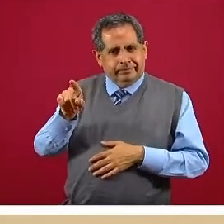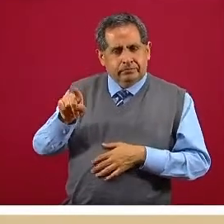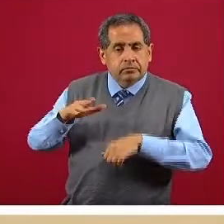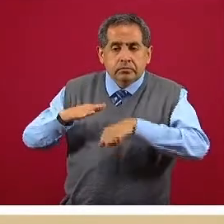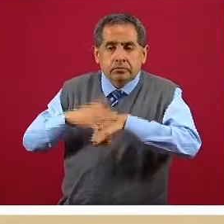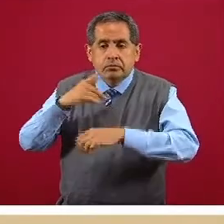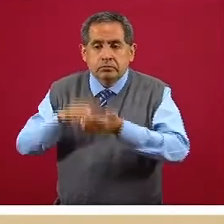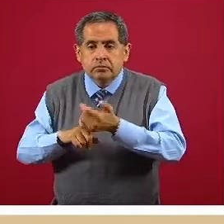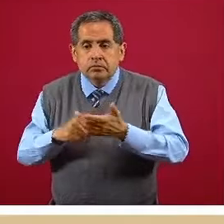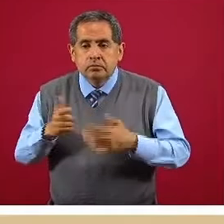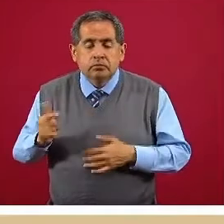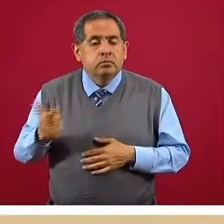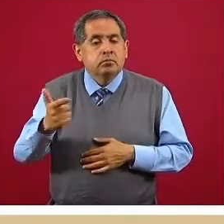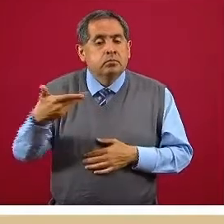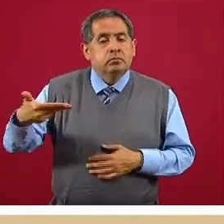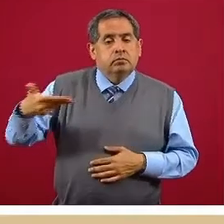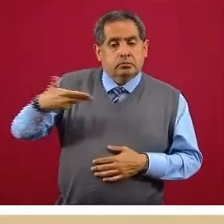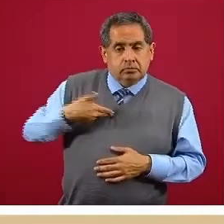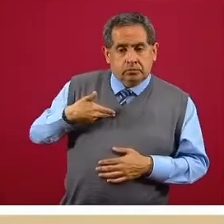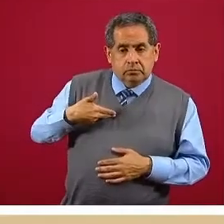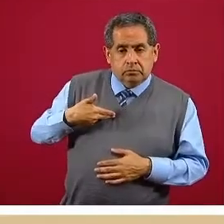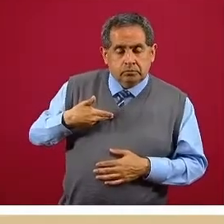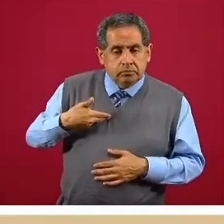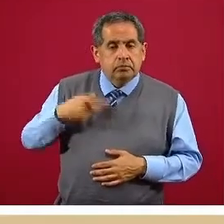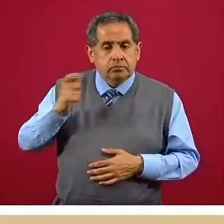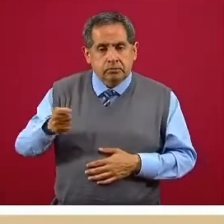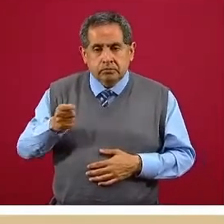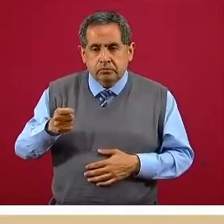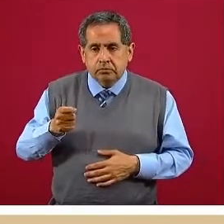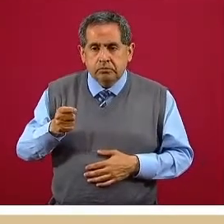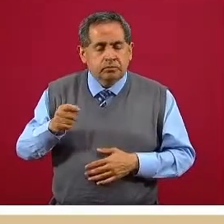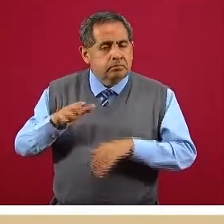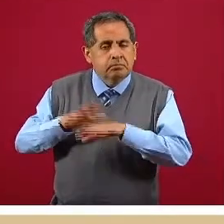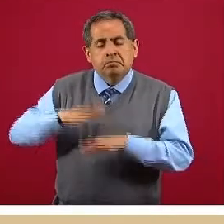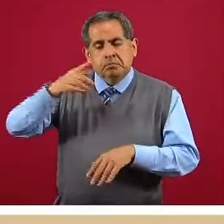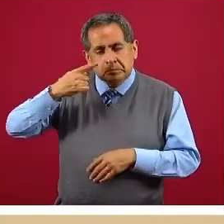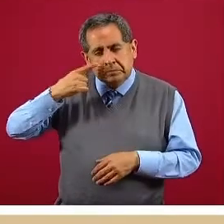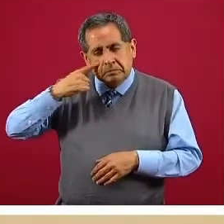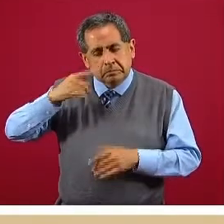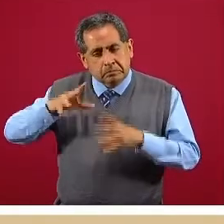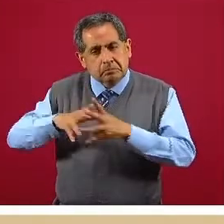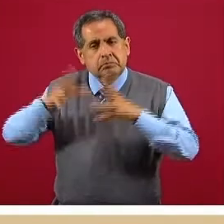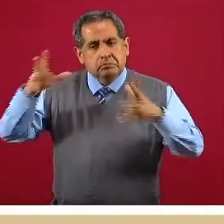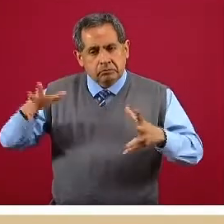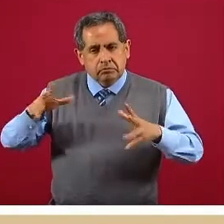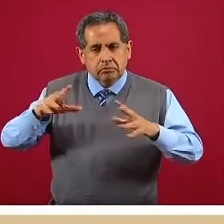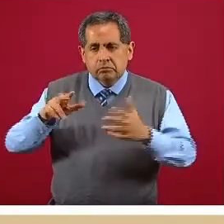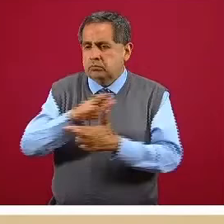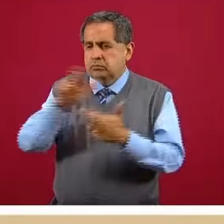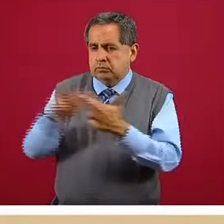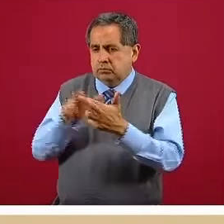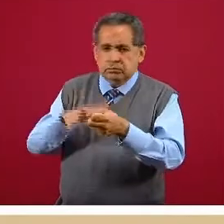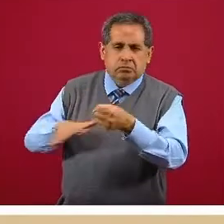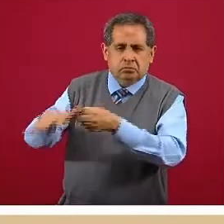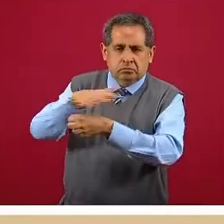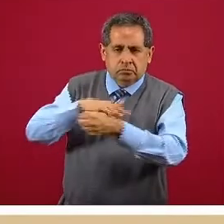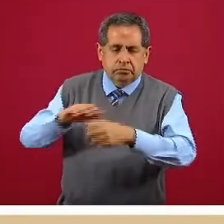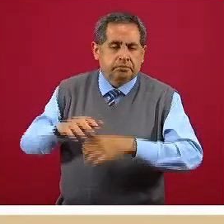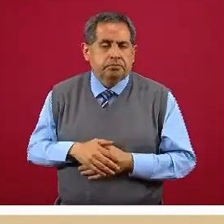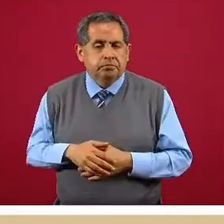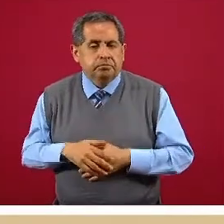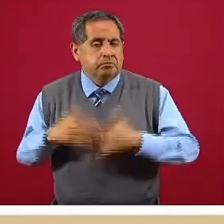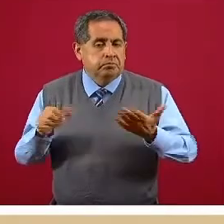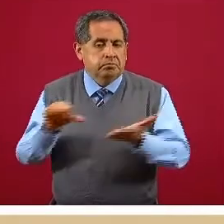es porque el estado nos ha solicitado tener una muestra mayor para que sea una sola región. La